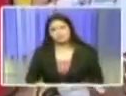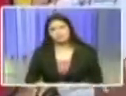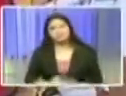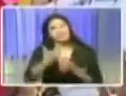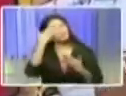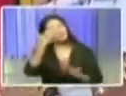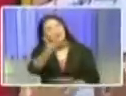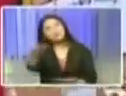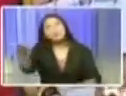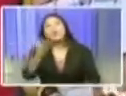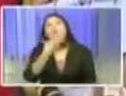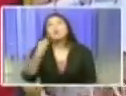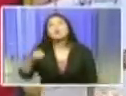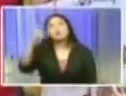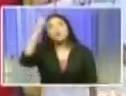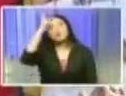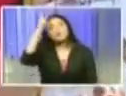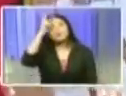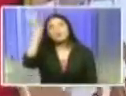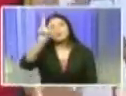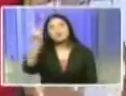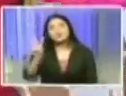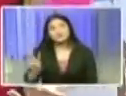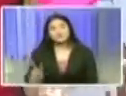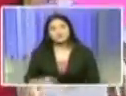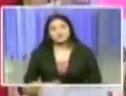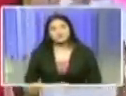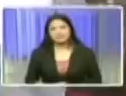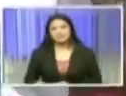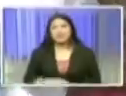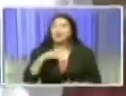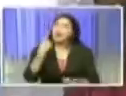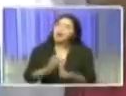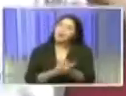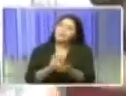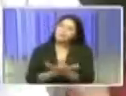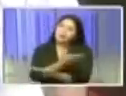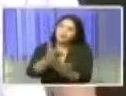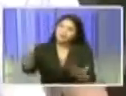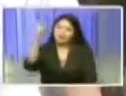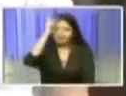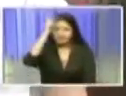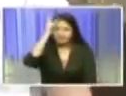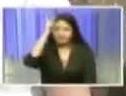Saludo a la juventud indígena de Venezuela, hermanos, pueblos indígenas.